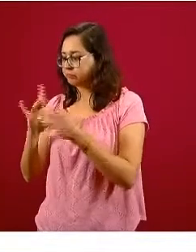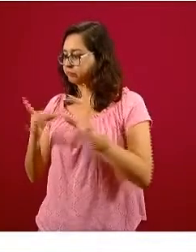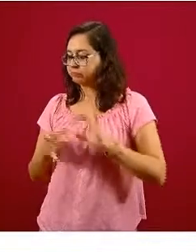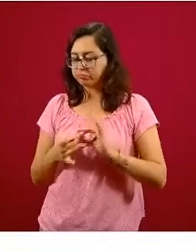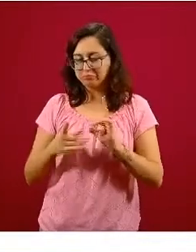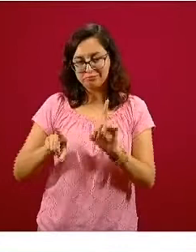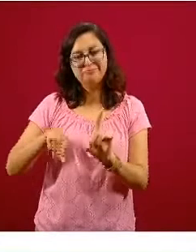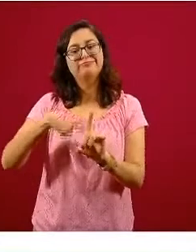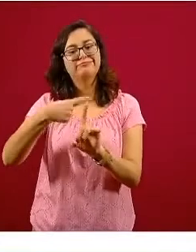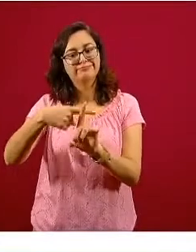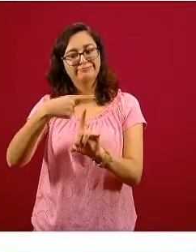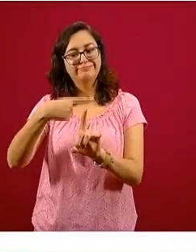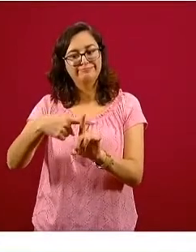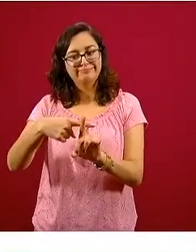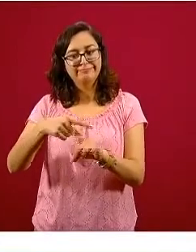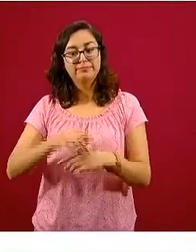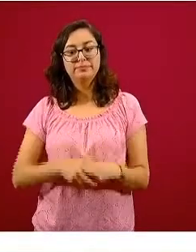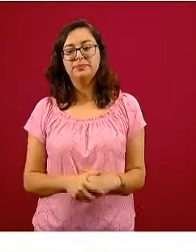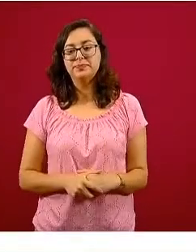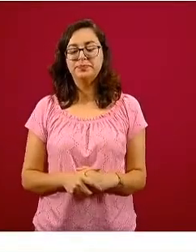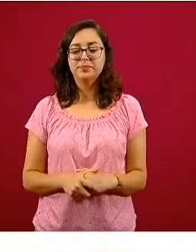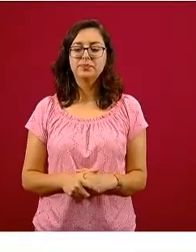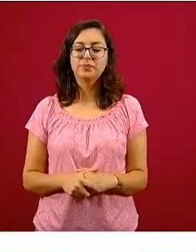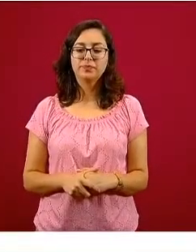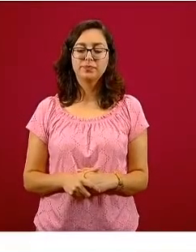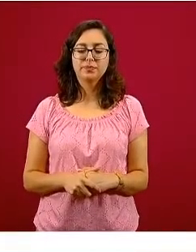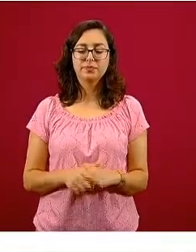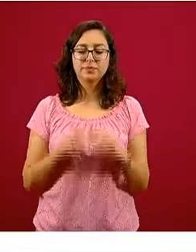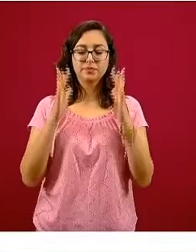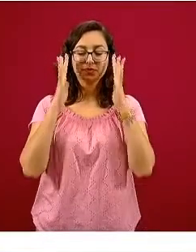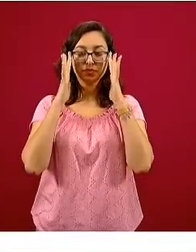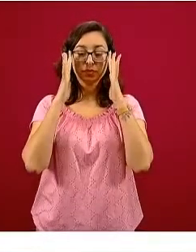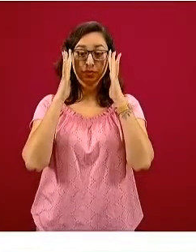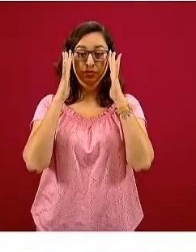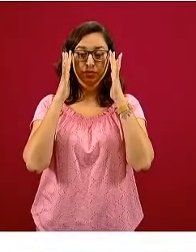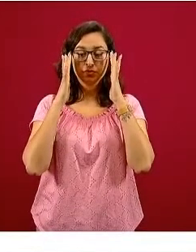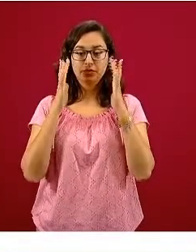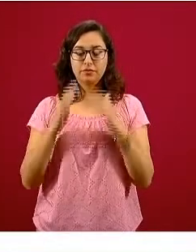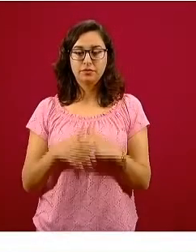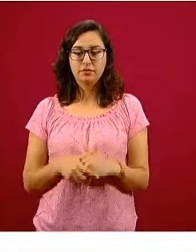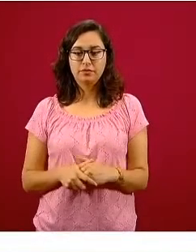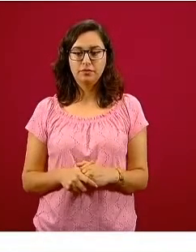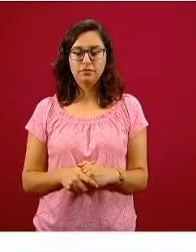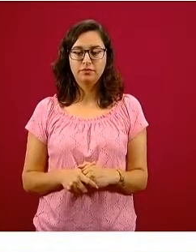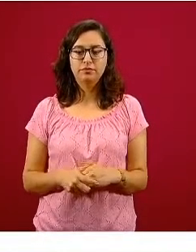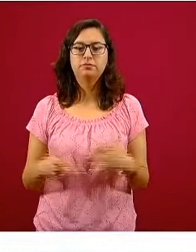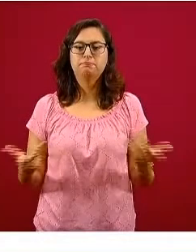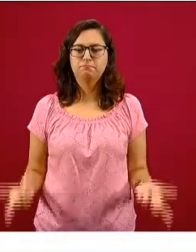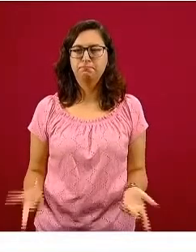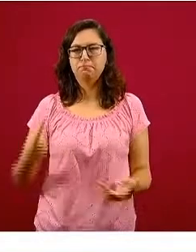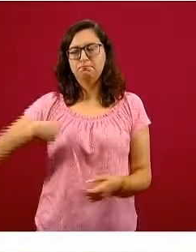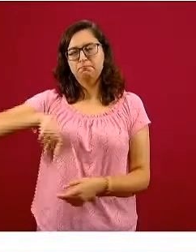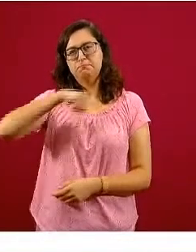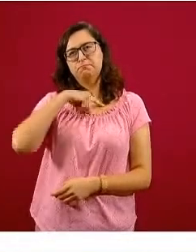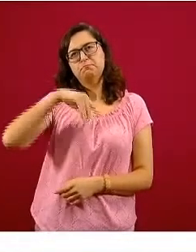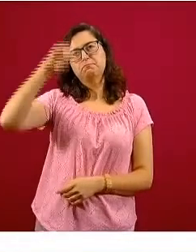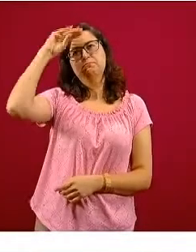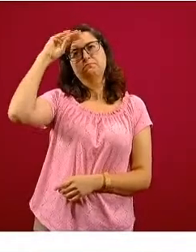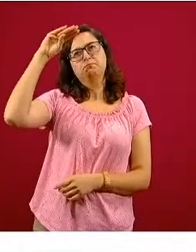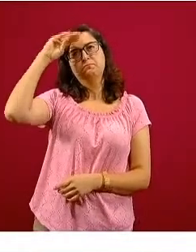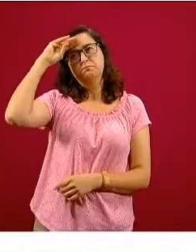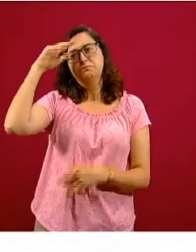termino diciéndoles lo siguiente: si queremos heredarle a nuestros hijos y nietos